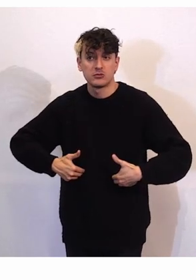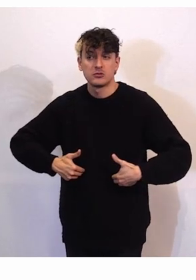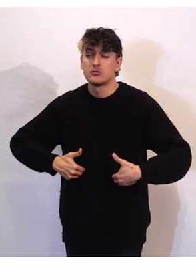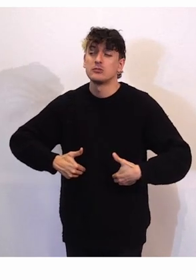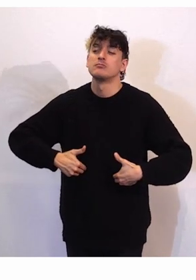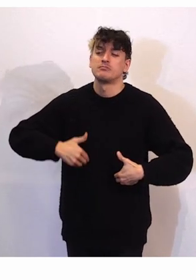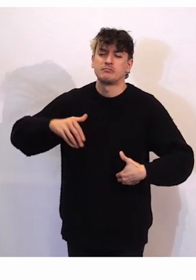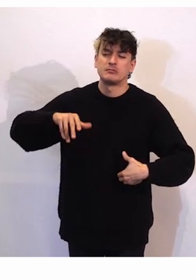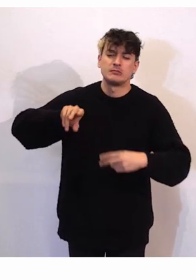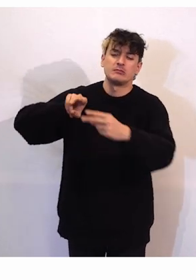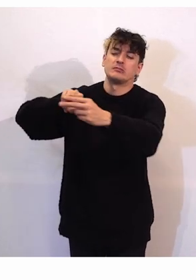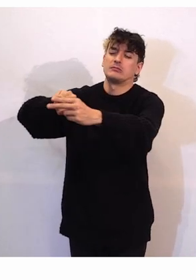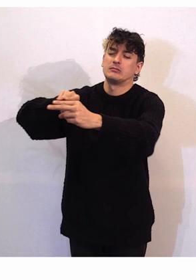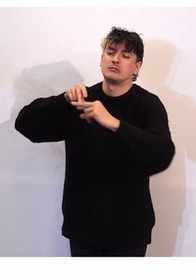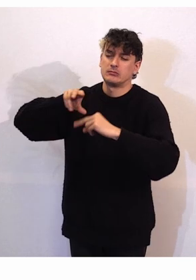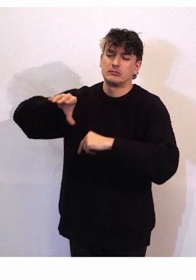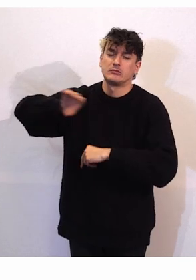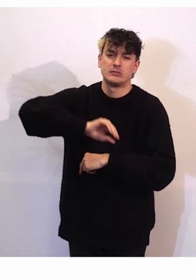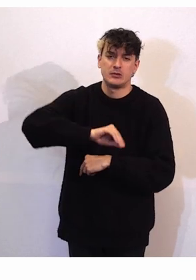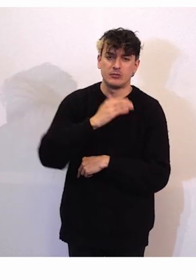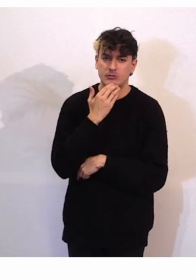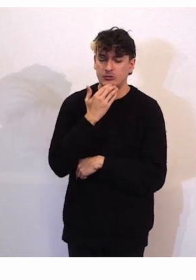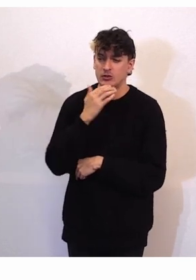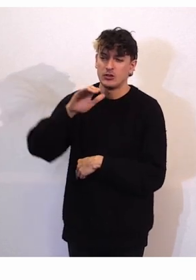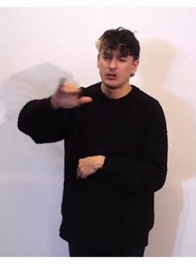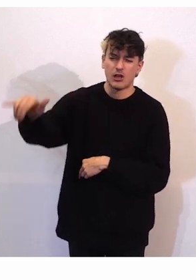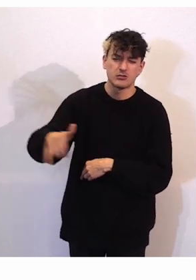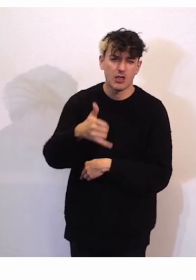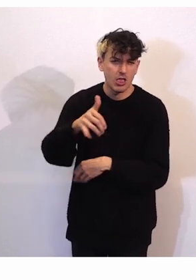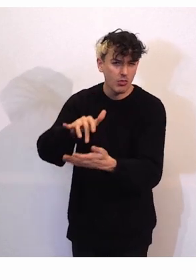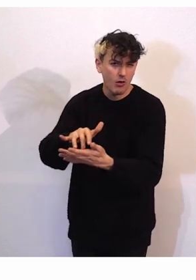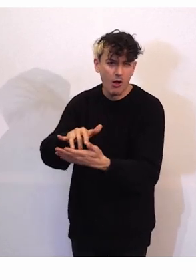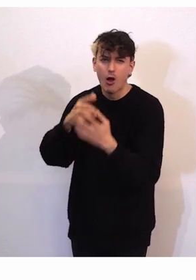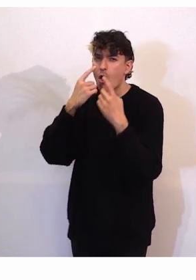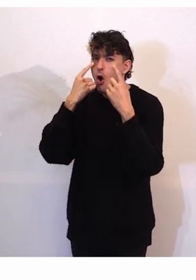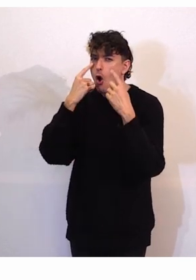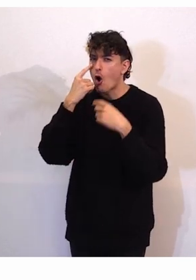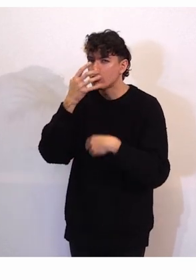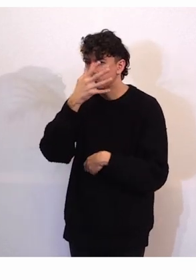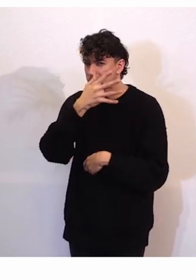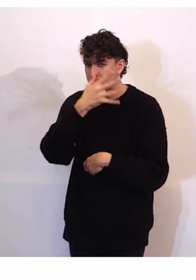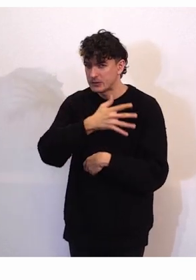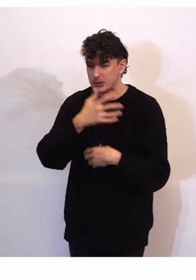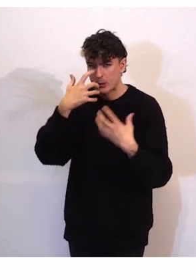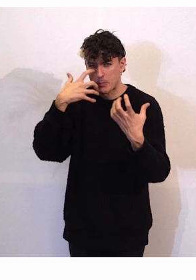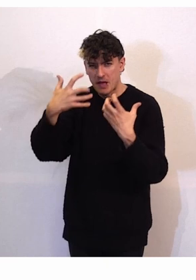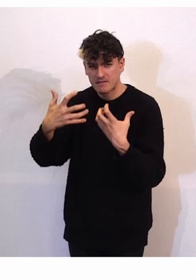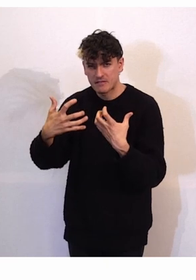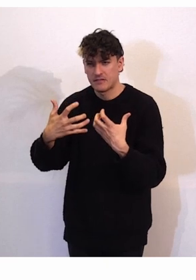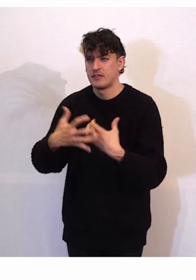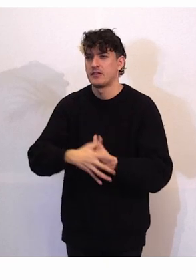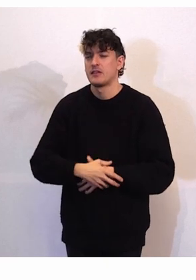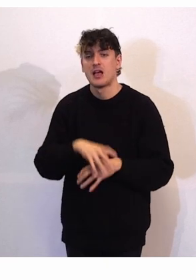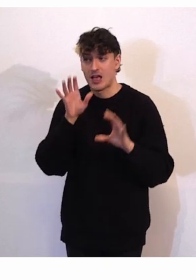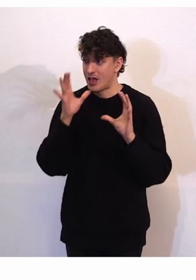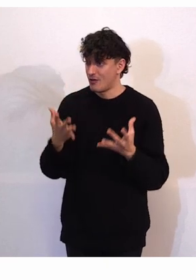interpretar. Por ejemplo, si está cansada, se le notan los ojos tremendamente. Ahora está